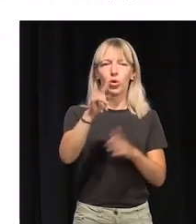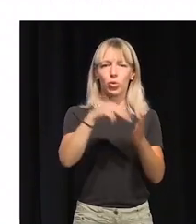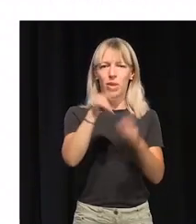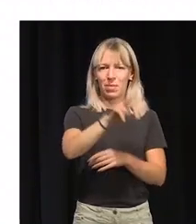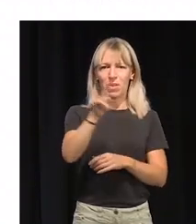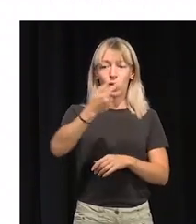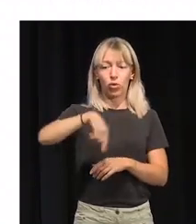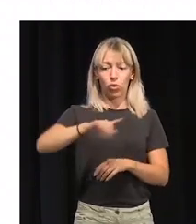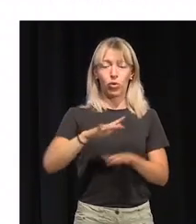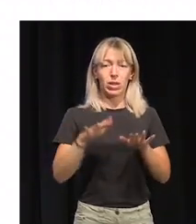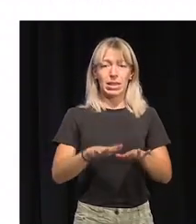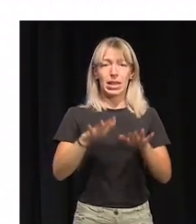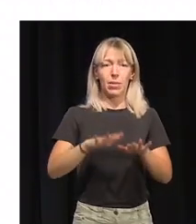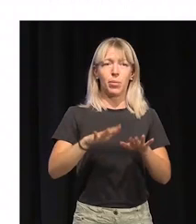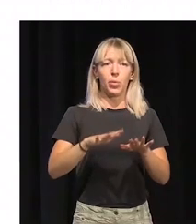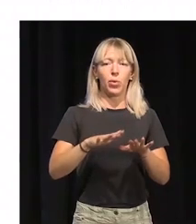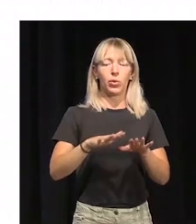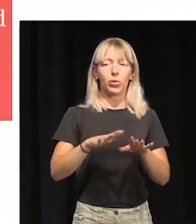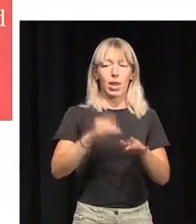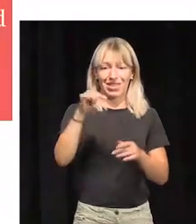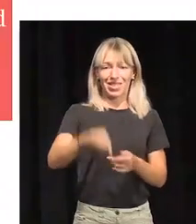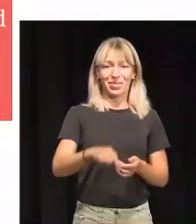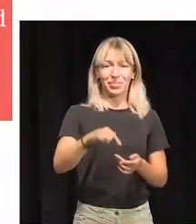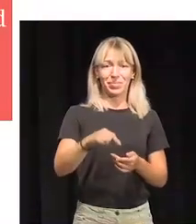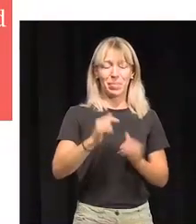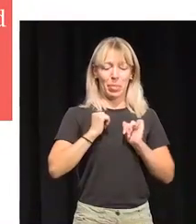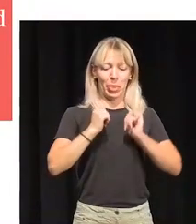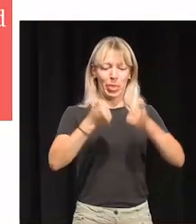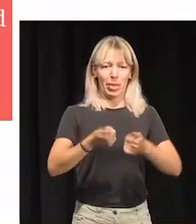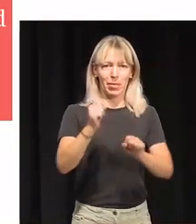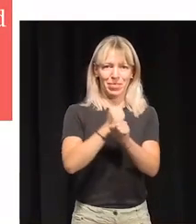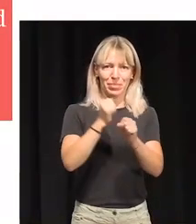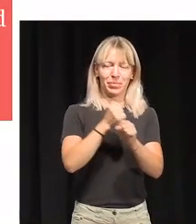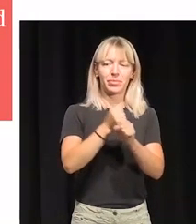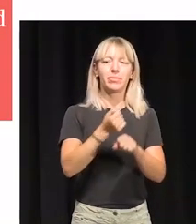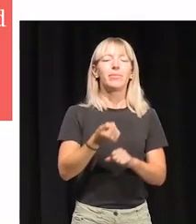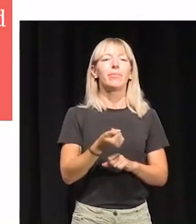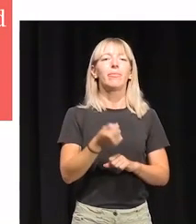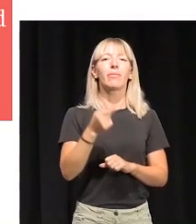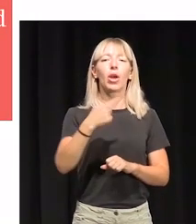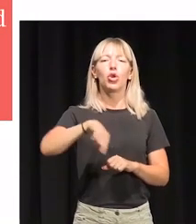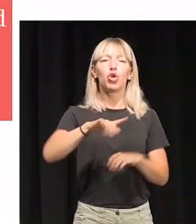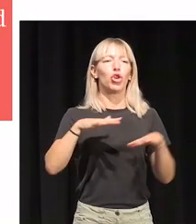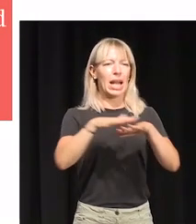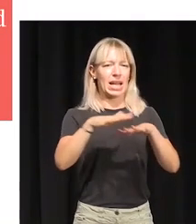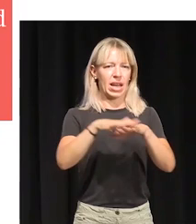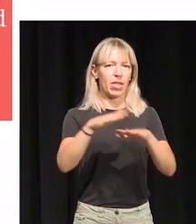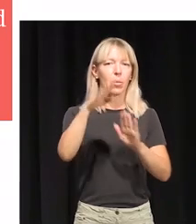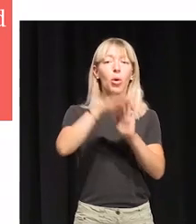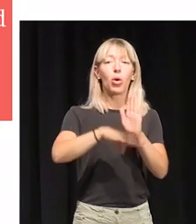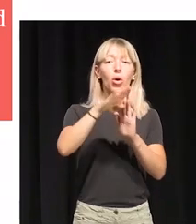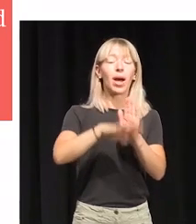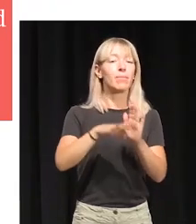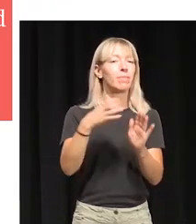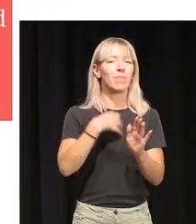pues nosotros estamos aquí, operativos. Y somos una red, porque este programa